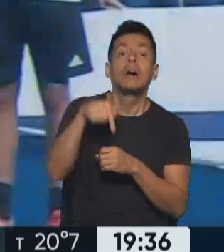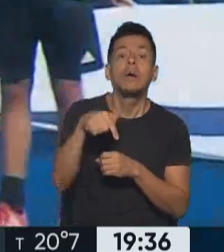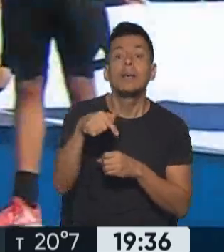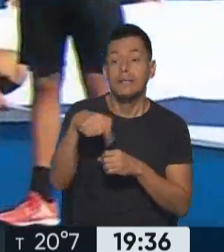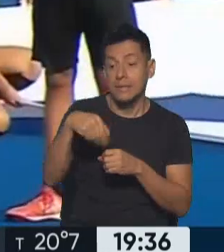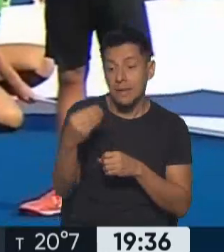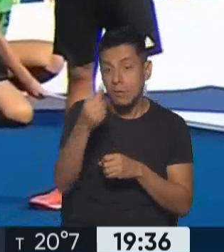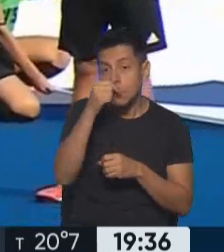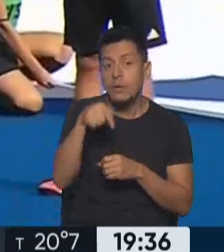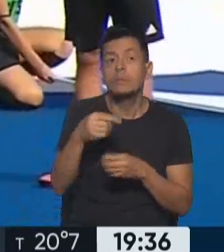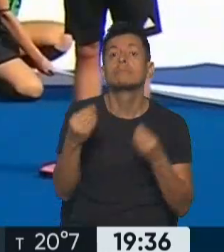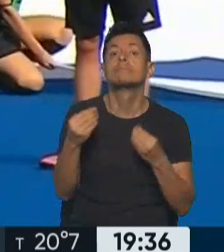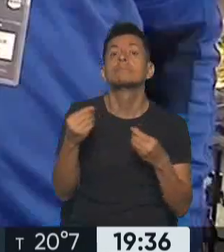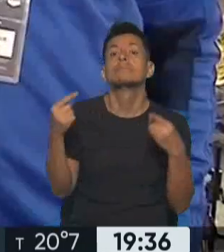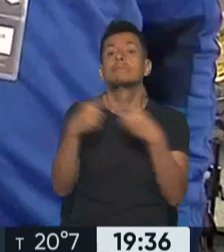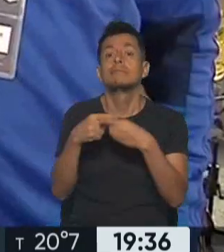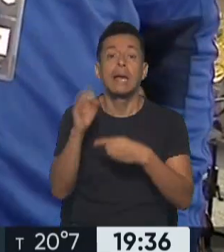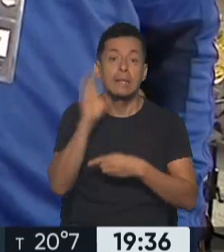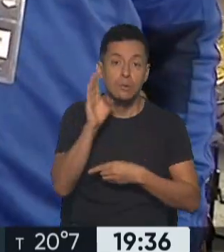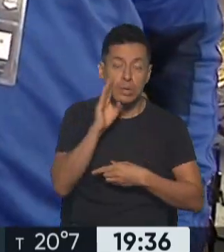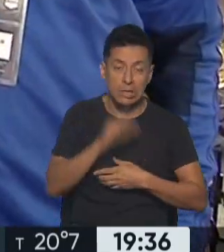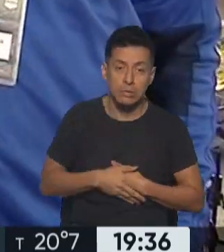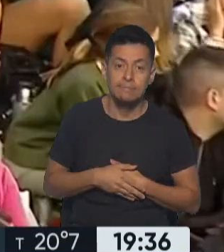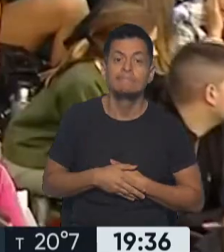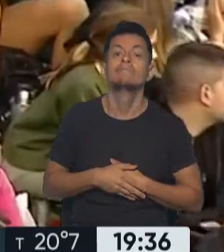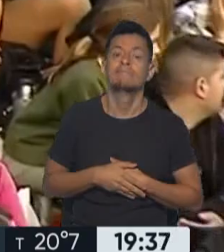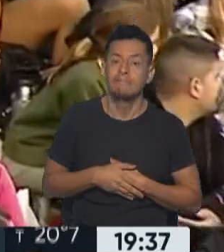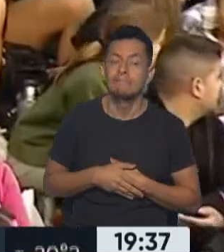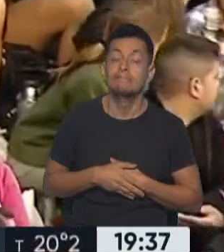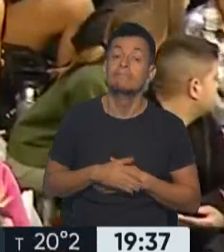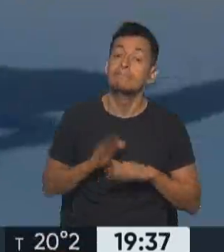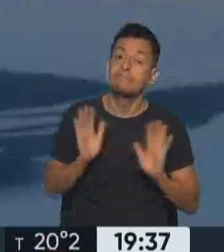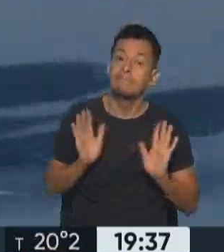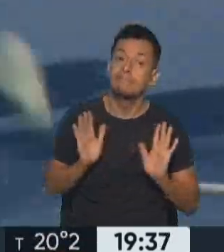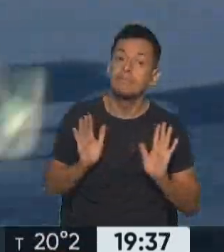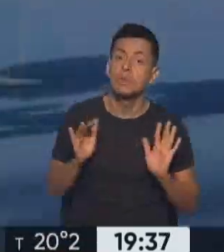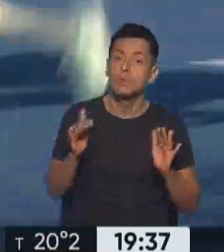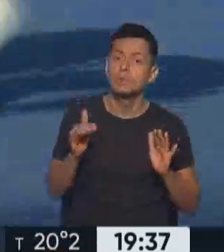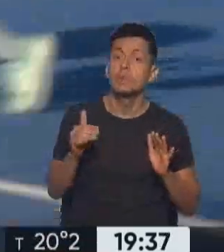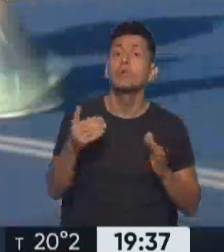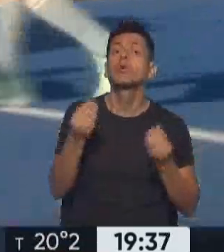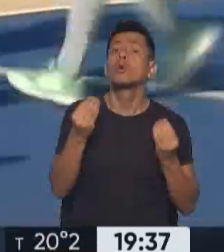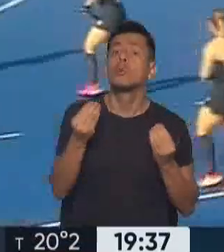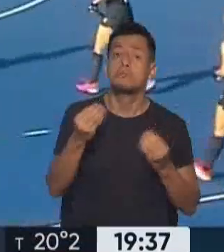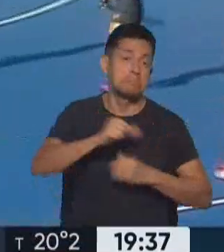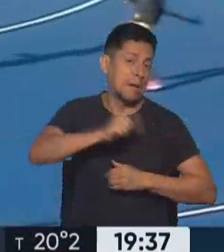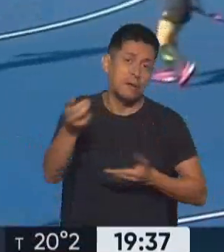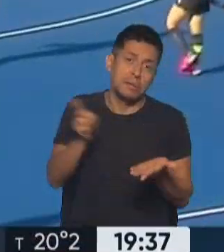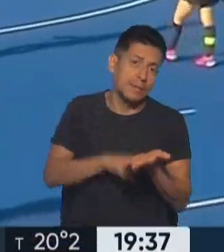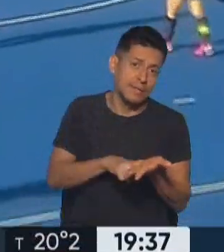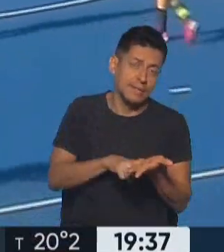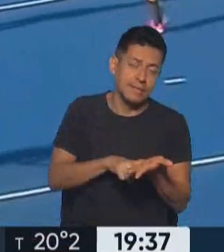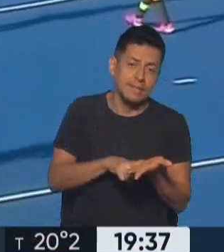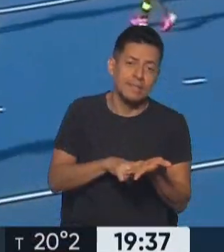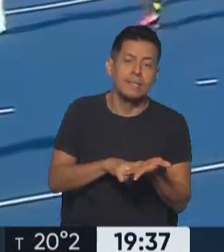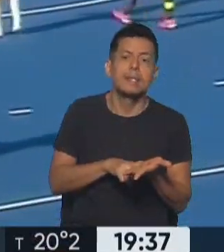de semana, toca con Estados Unidos. Ya no sabes cómo salieron. Ganaron de nuevo, a pesar